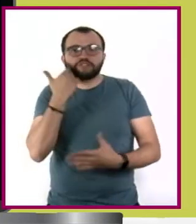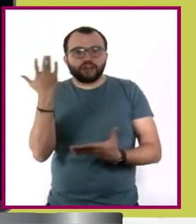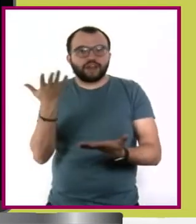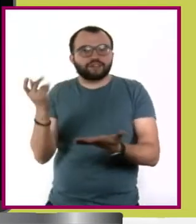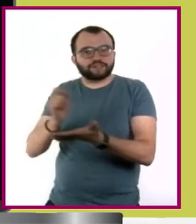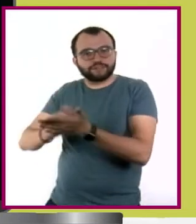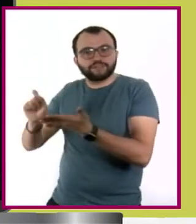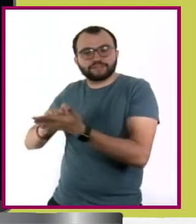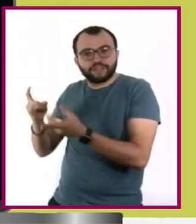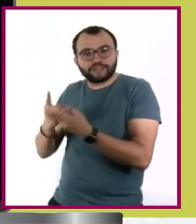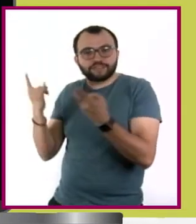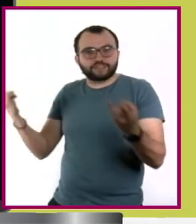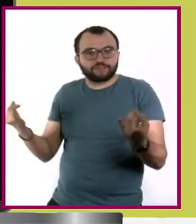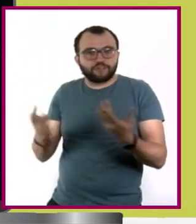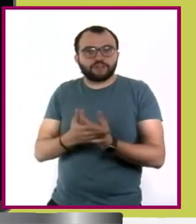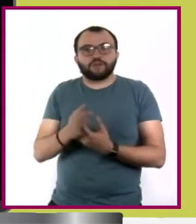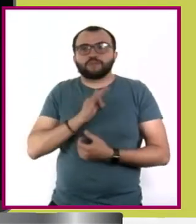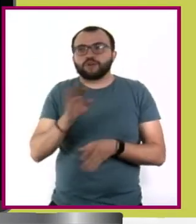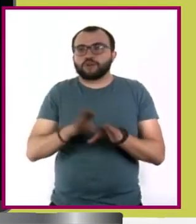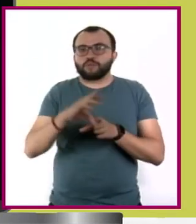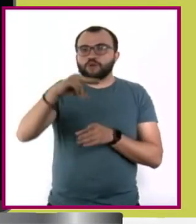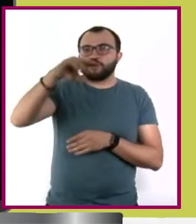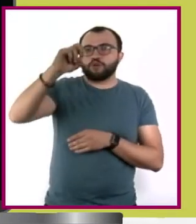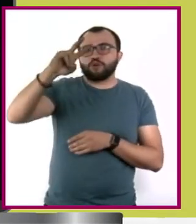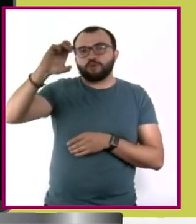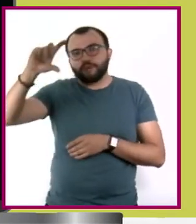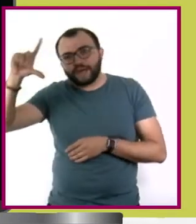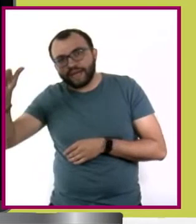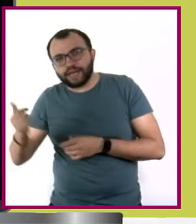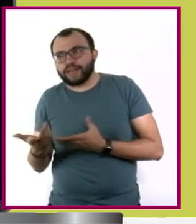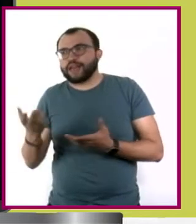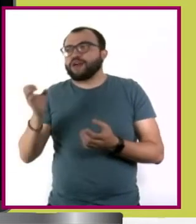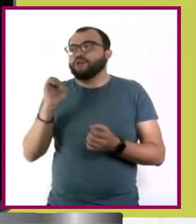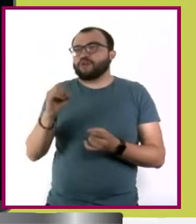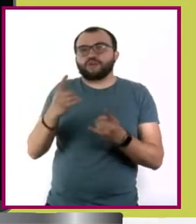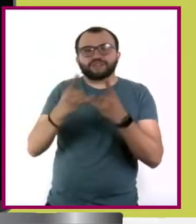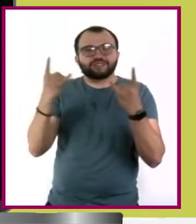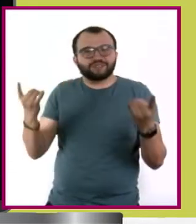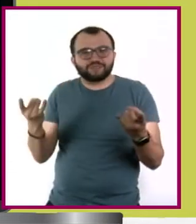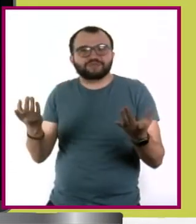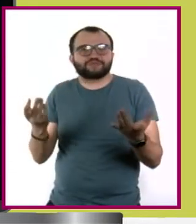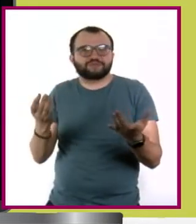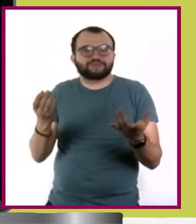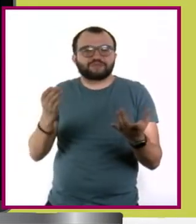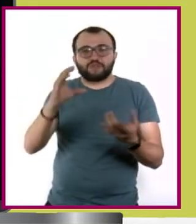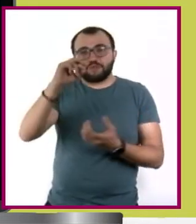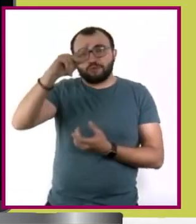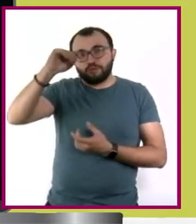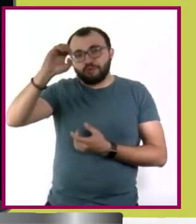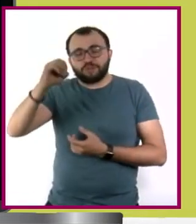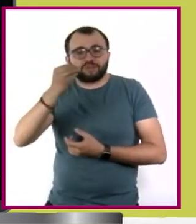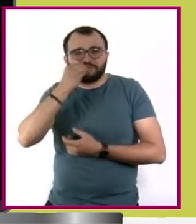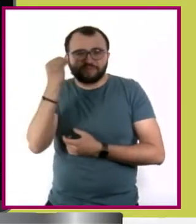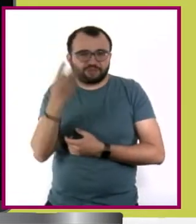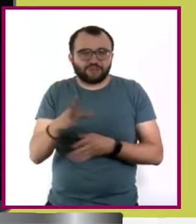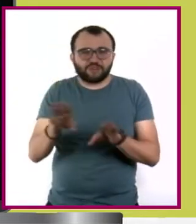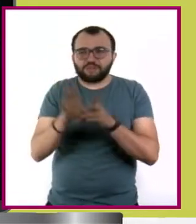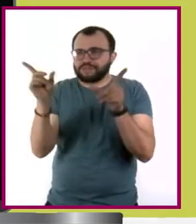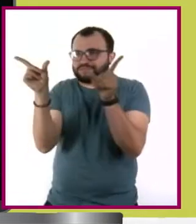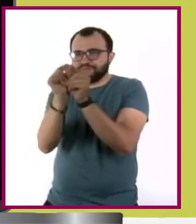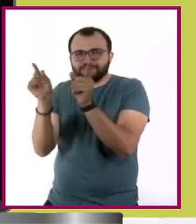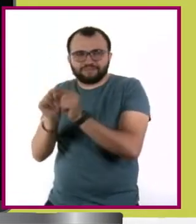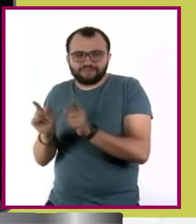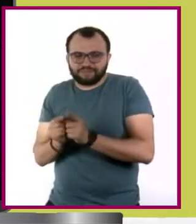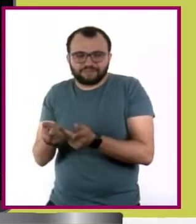traducir en una novela, en un cuento. Que los cuentos son fantásticos, ¿eh? Son resúmenes de novelas,